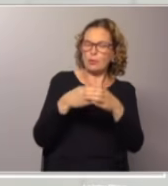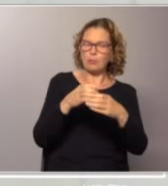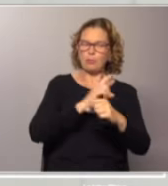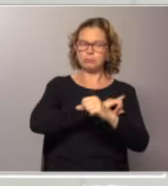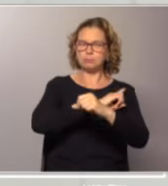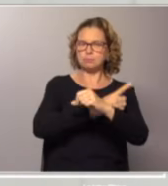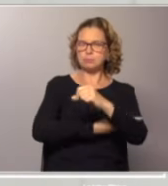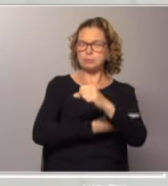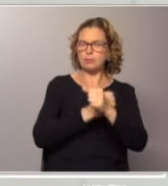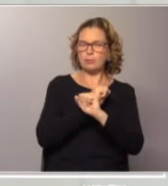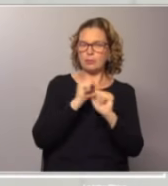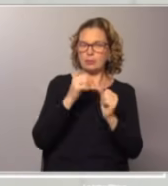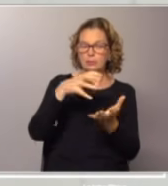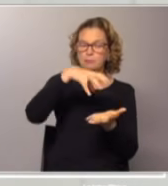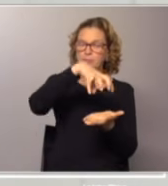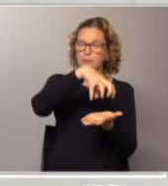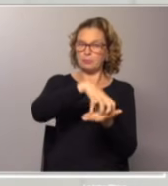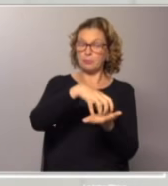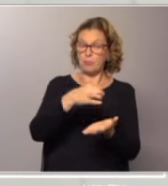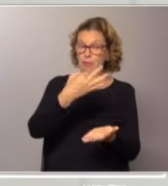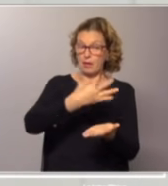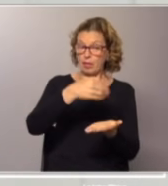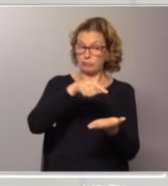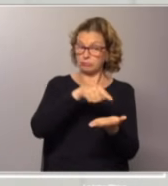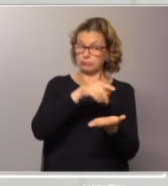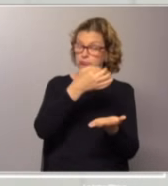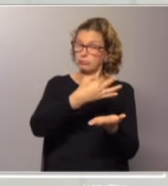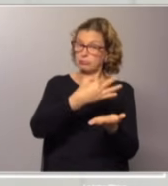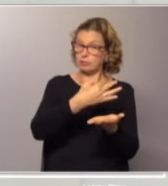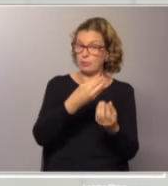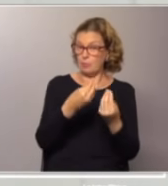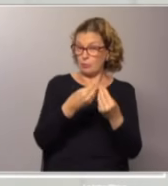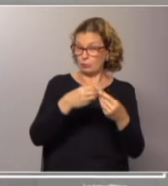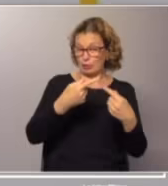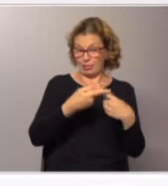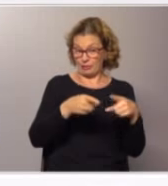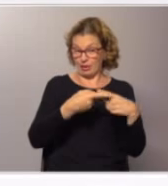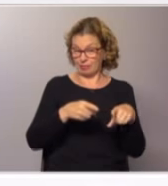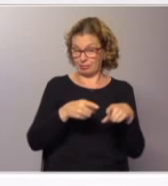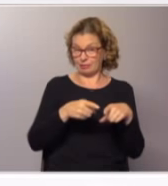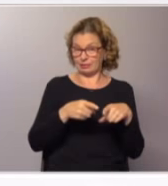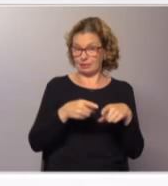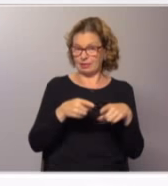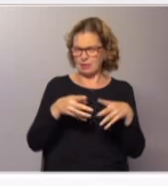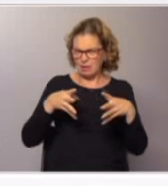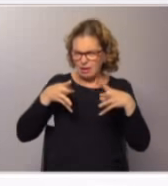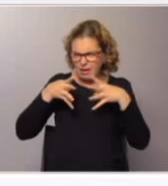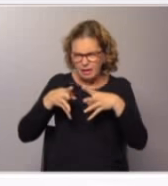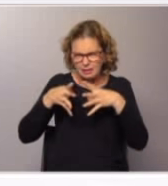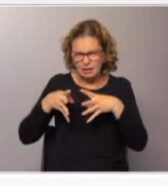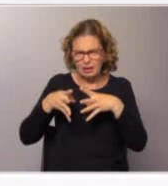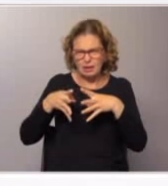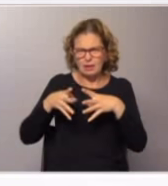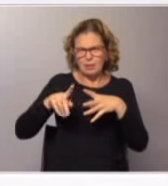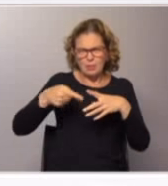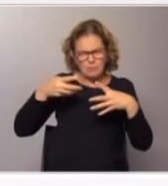que tratan de instalar determinadas verdades en muchos campos distintos que hay que crear guerras para